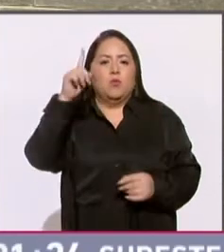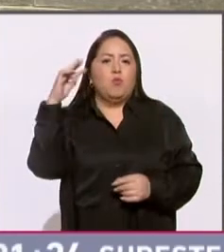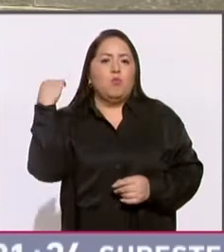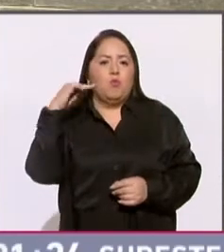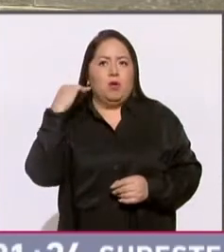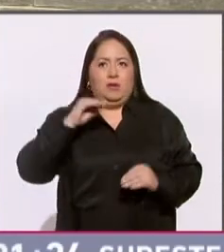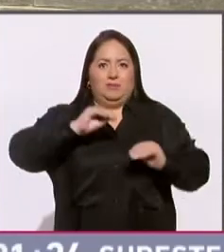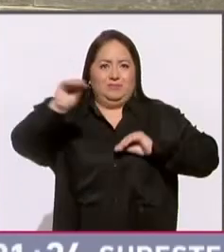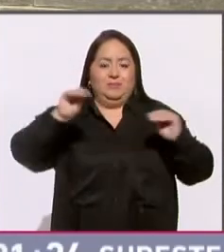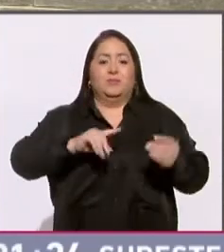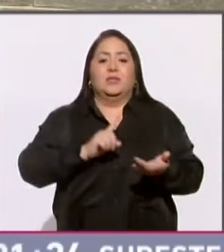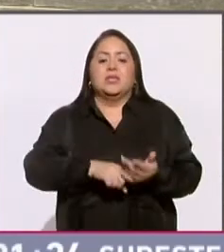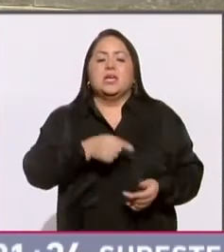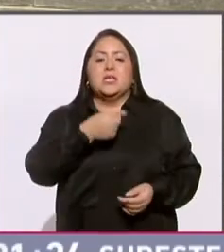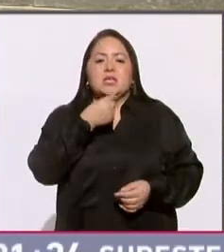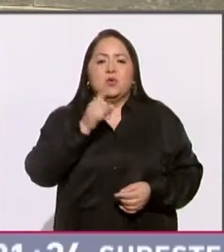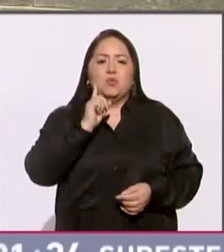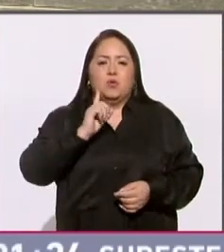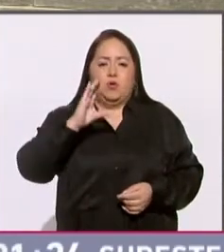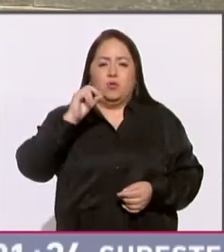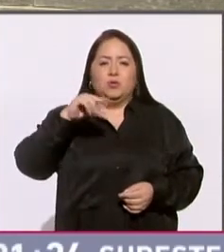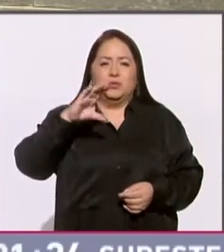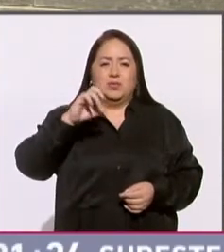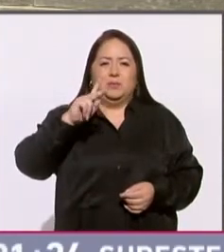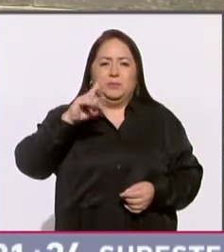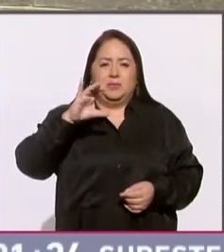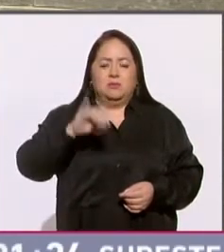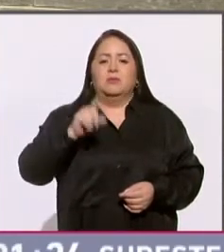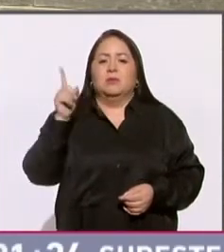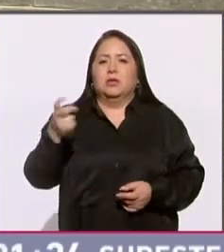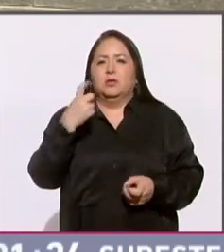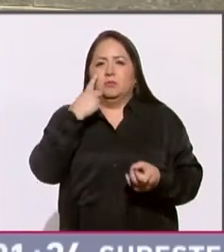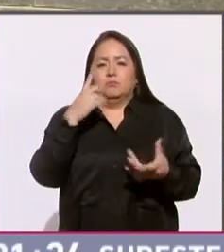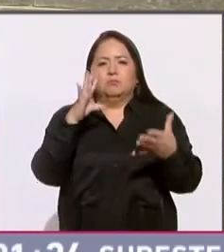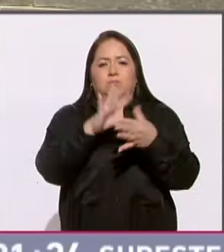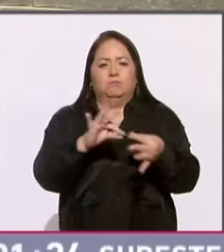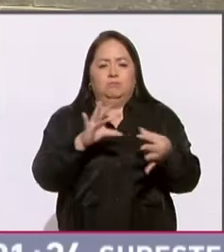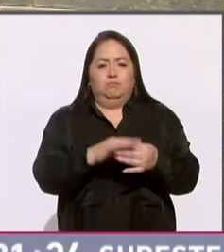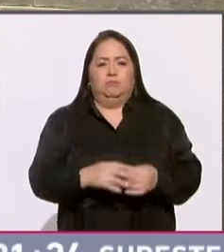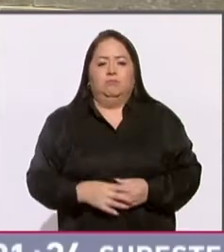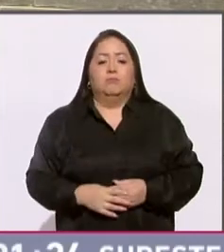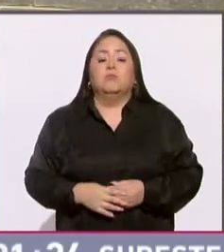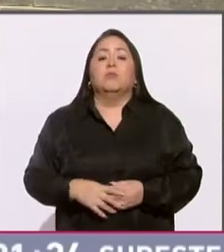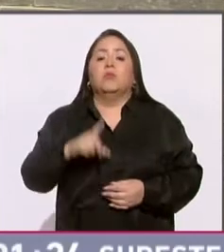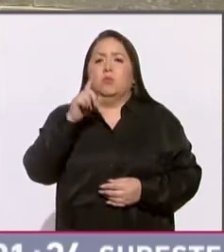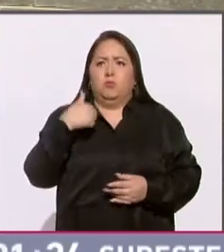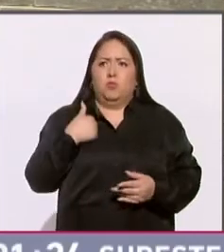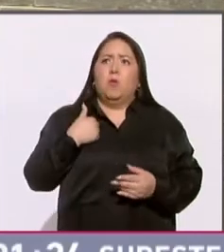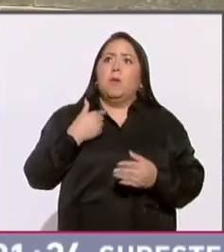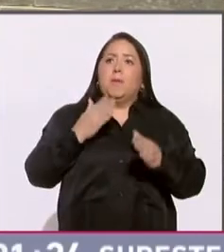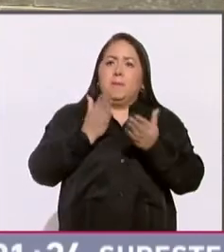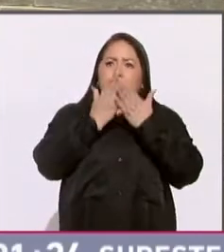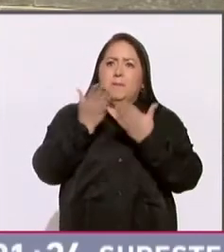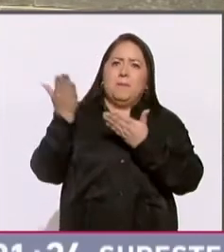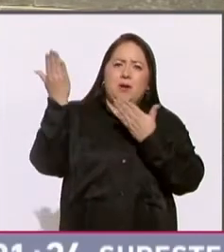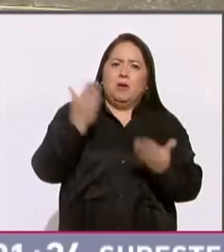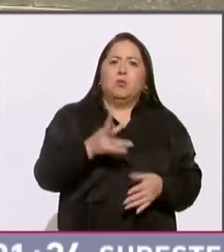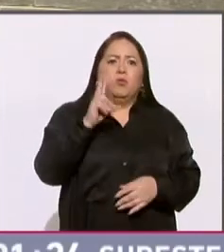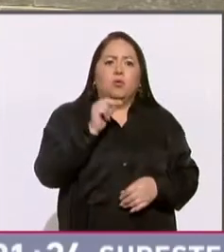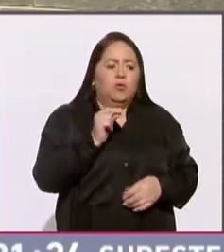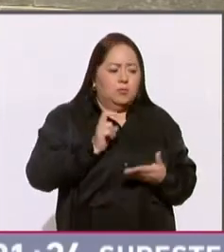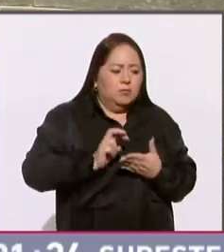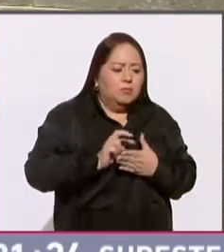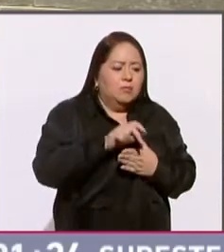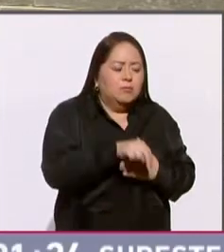la niña concepción vaqueras contó así el recibimiento bajamos del marco no tocamos ni el